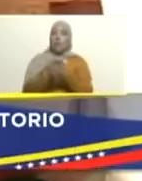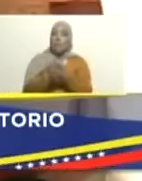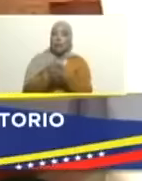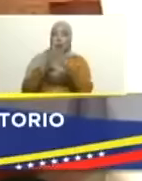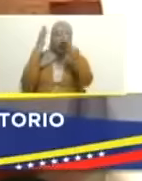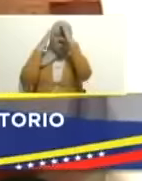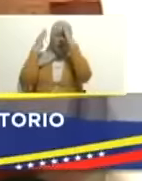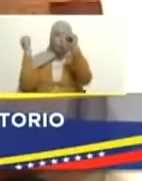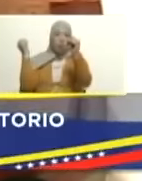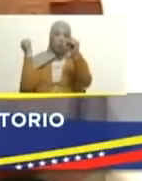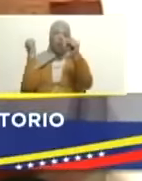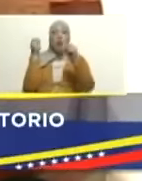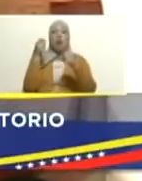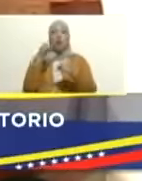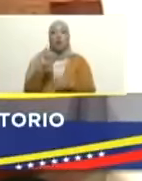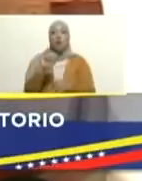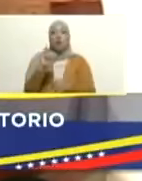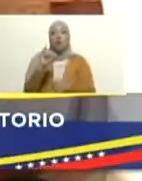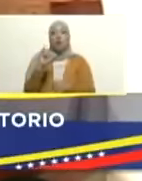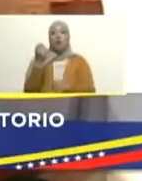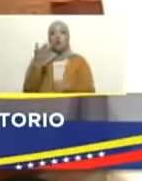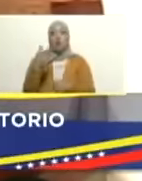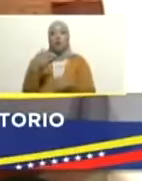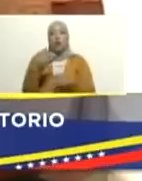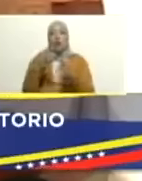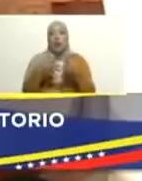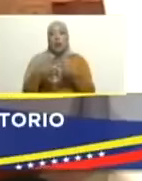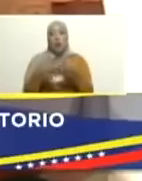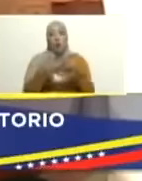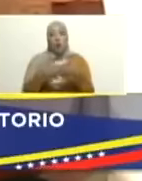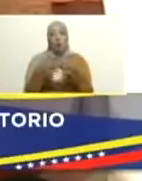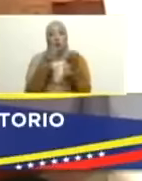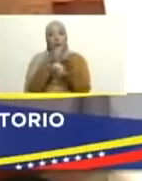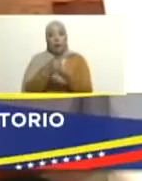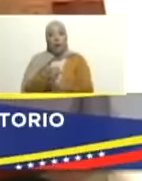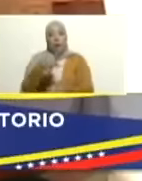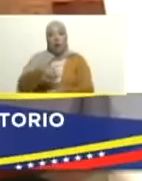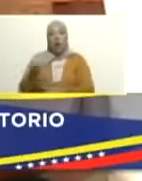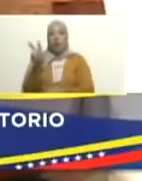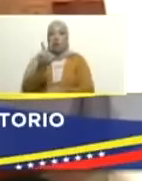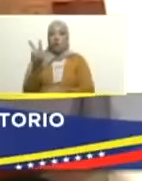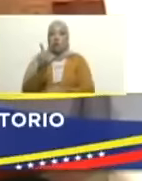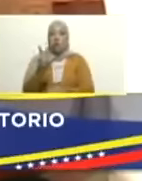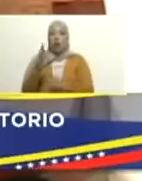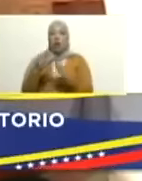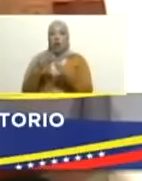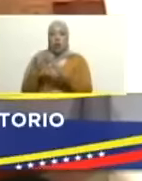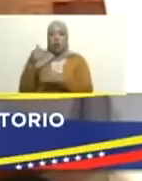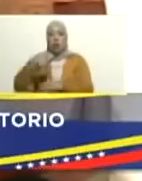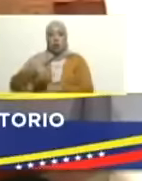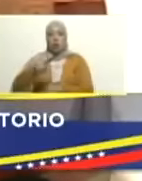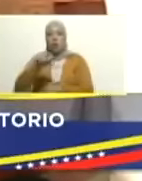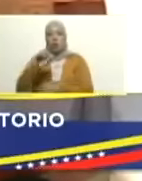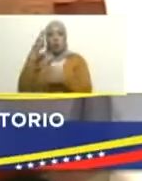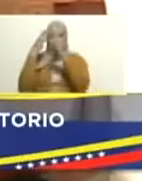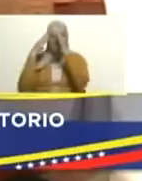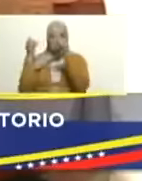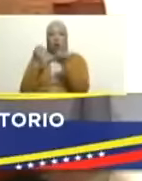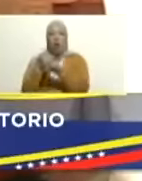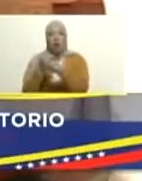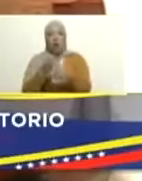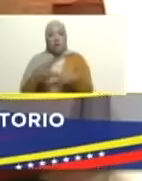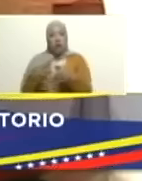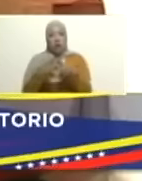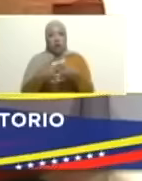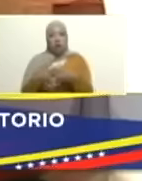embajador Palmieri, de los Estados Unidos de Norteamérica. Lo espero pronto aquí en el Palacio de Miraflores, al embajador Palmieri,